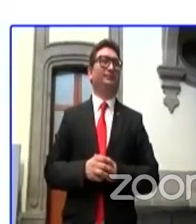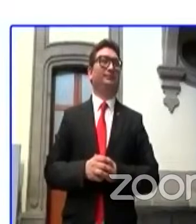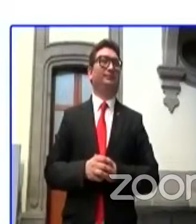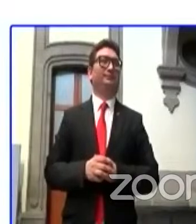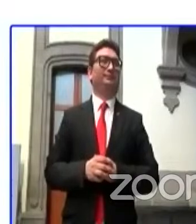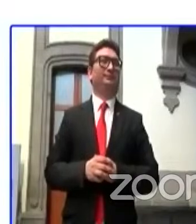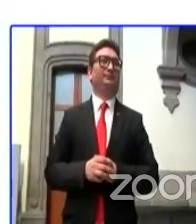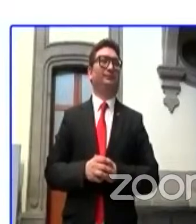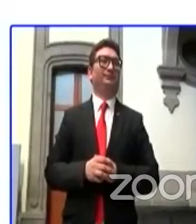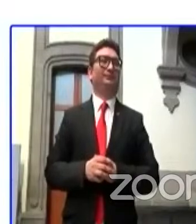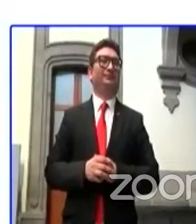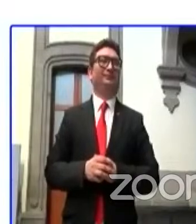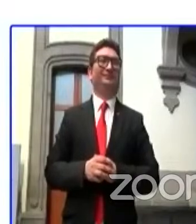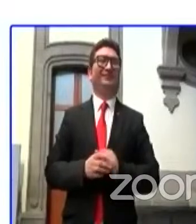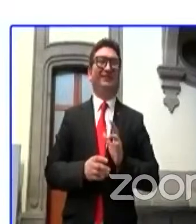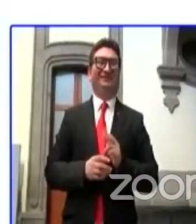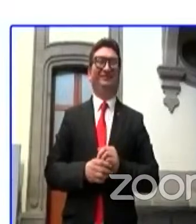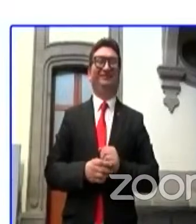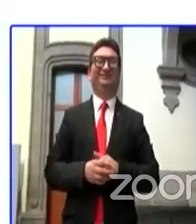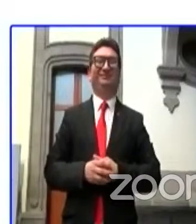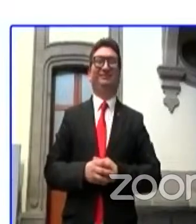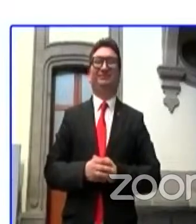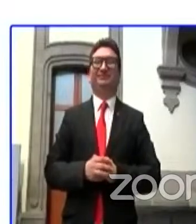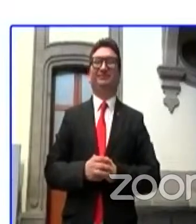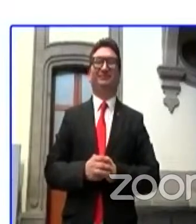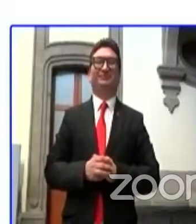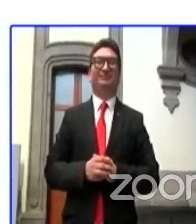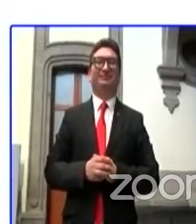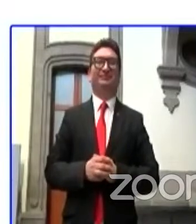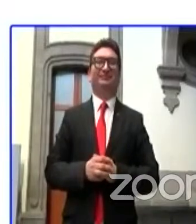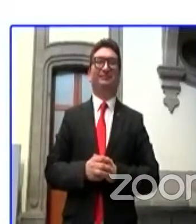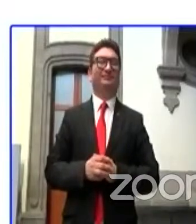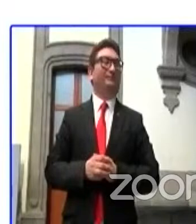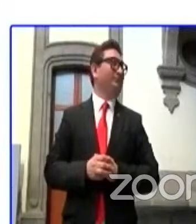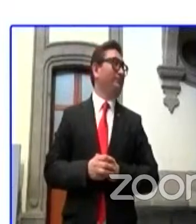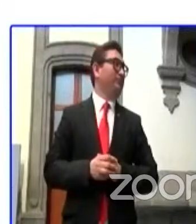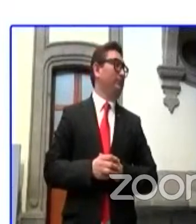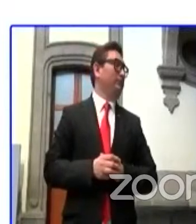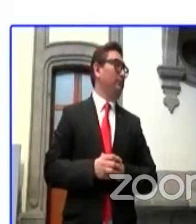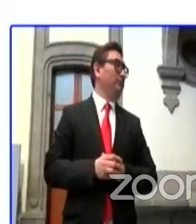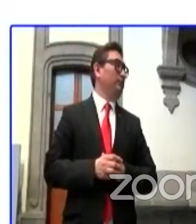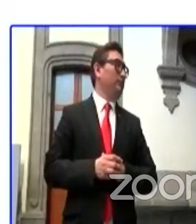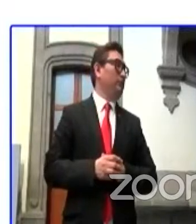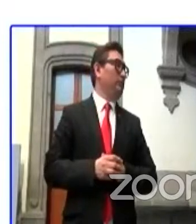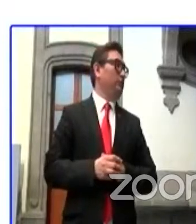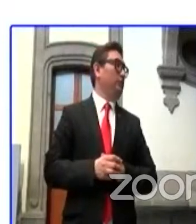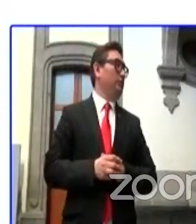Ándale, ah, Laura Bermejo, ándale. Ah, no te hagas el rogado.